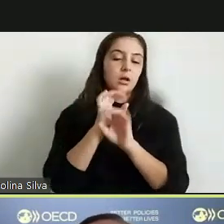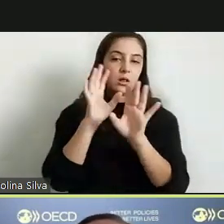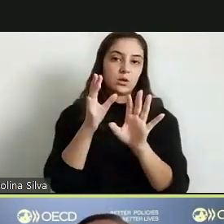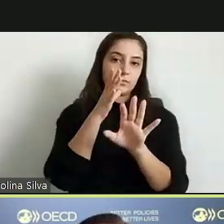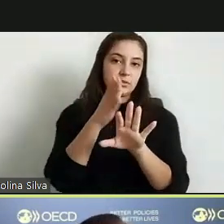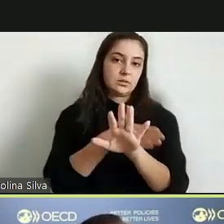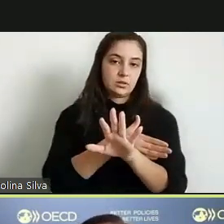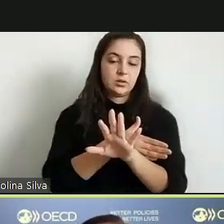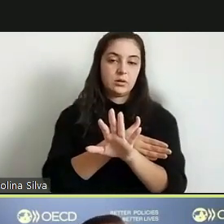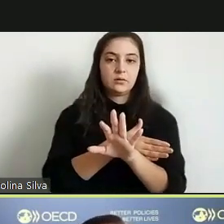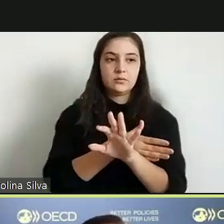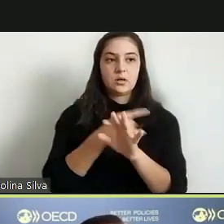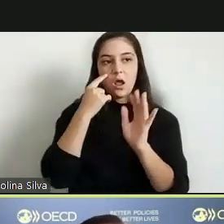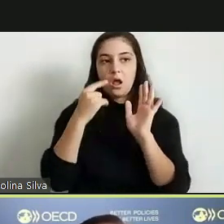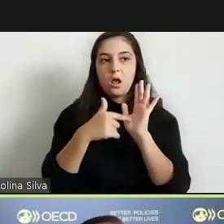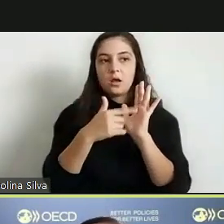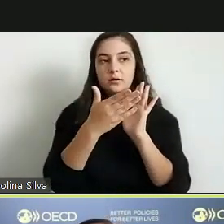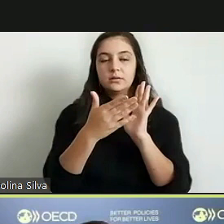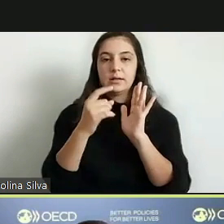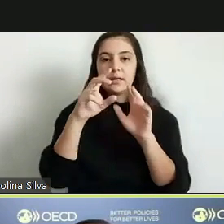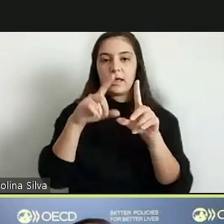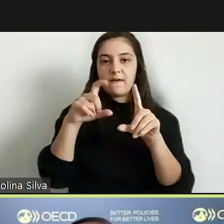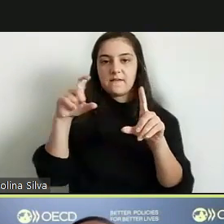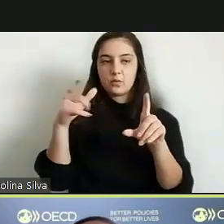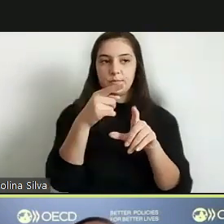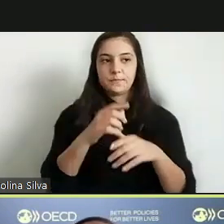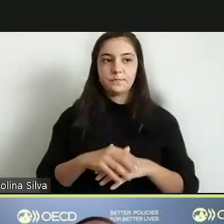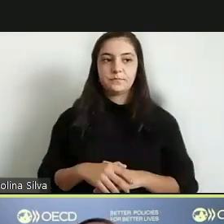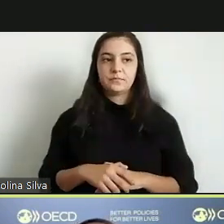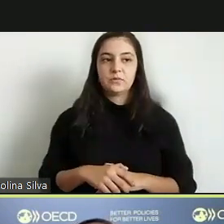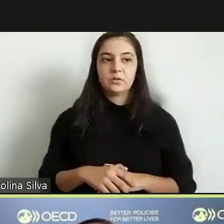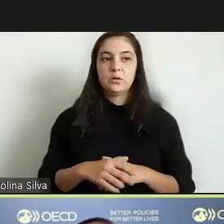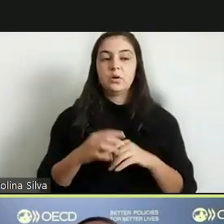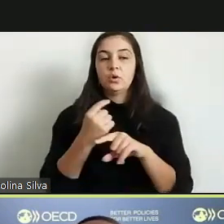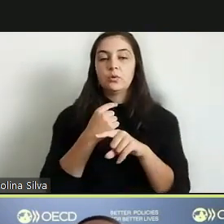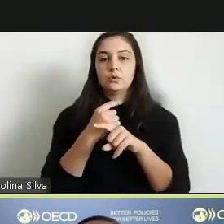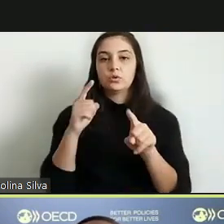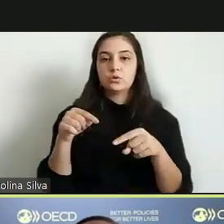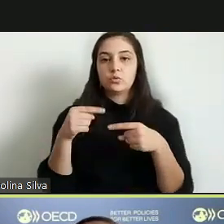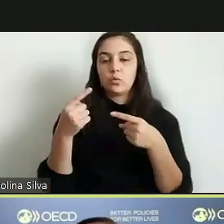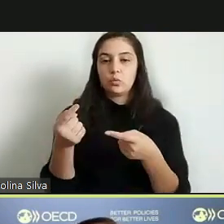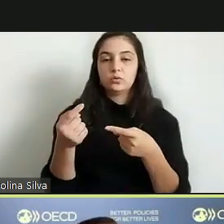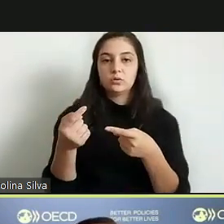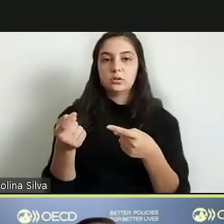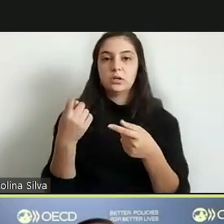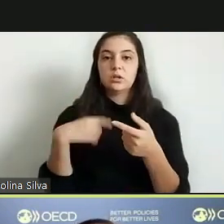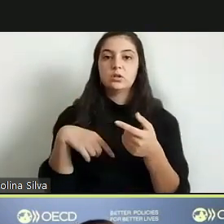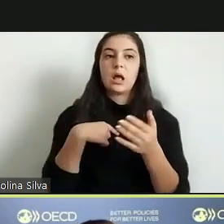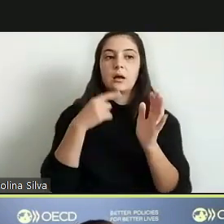y pueden ver en el gráfico. Los datos que nosotros tenemos de la encuesta también nos